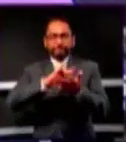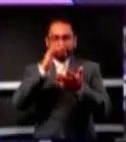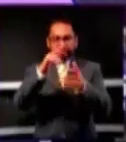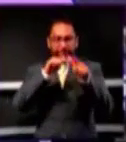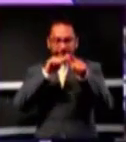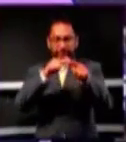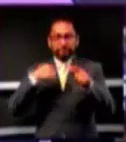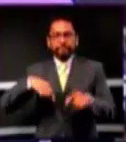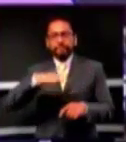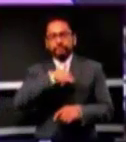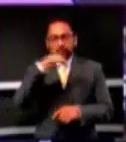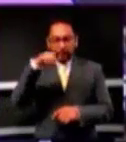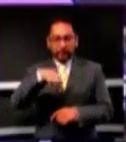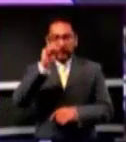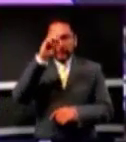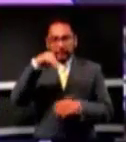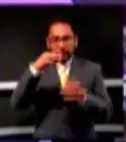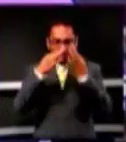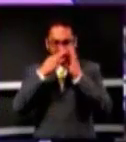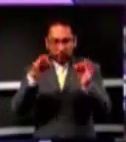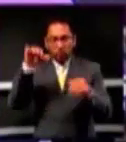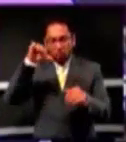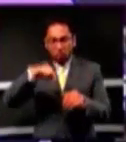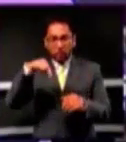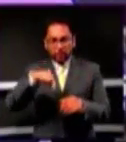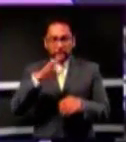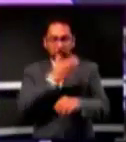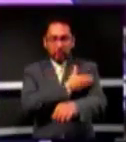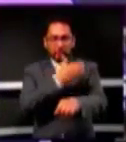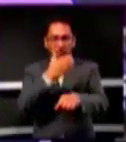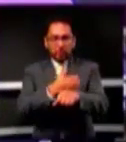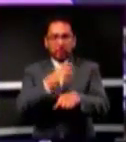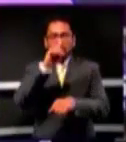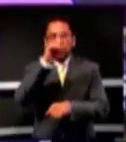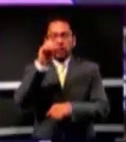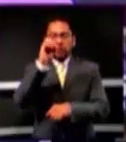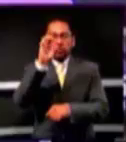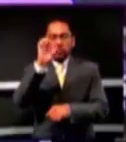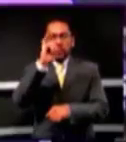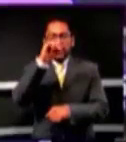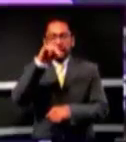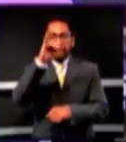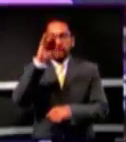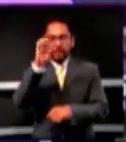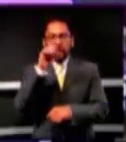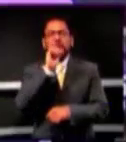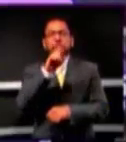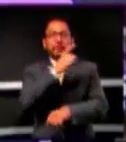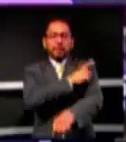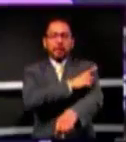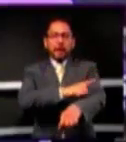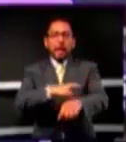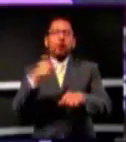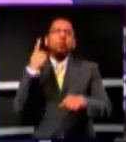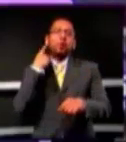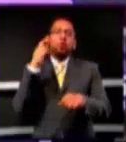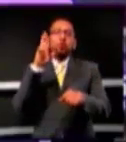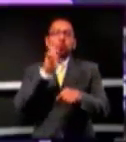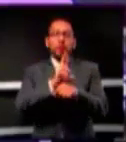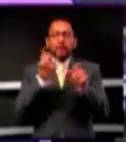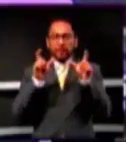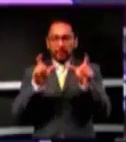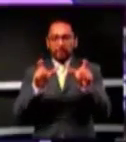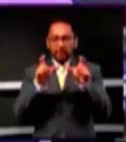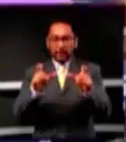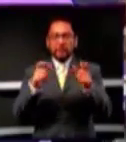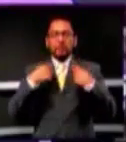Gracias por continuar con nosotros aquí en SM Noticias. Hoy en el estudio nos acompaña Zoe Infante, es el delegado de la Procuraduría de la